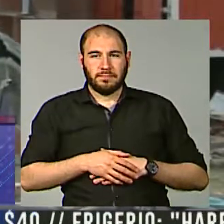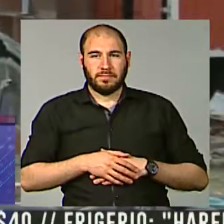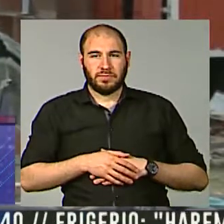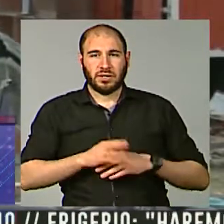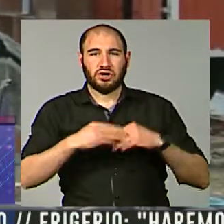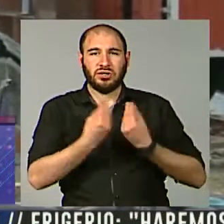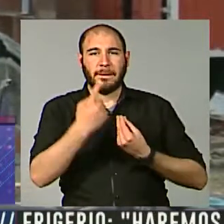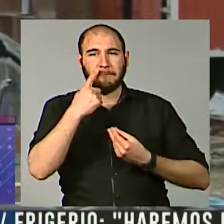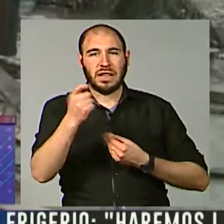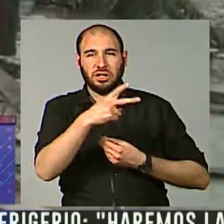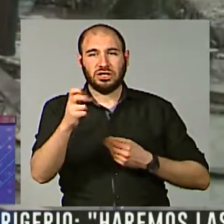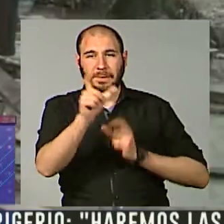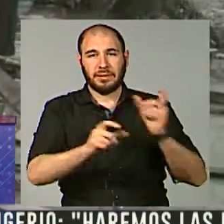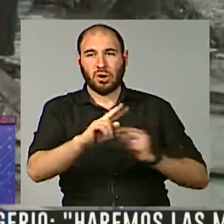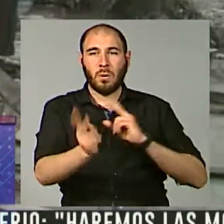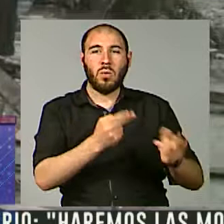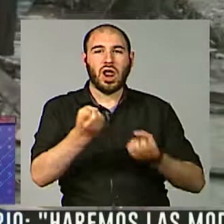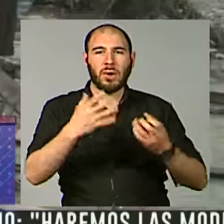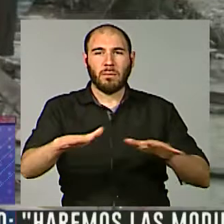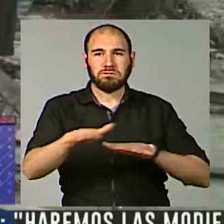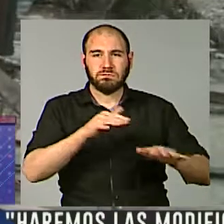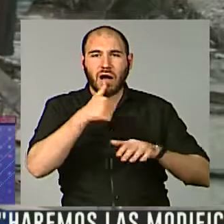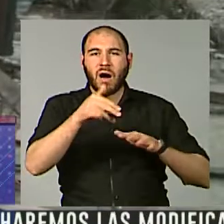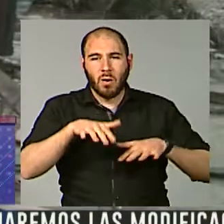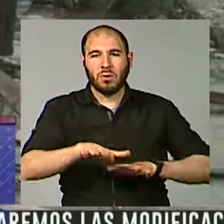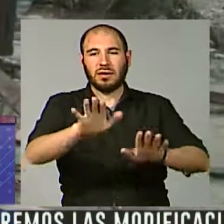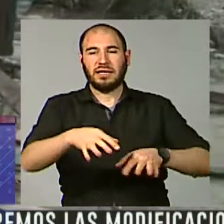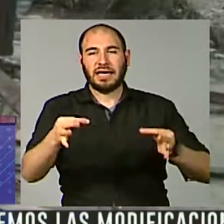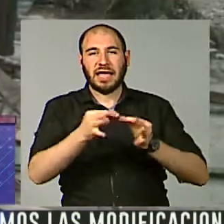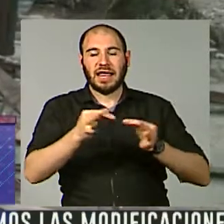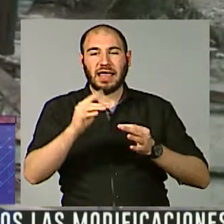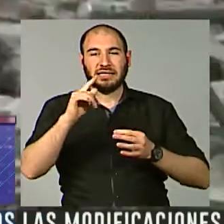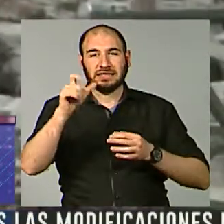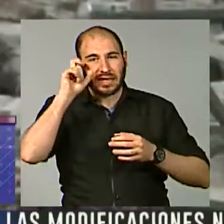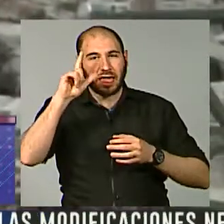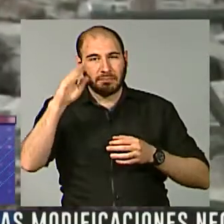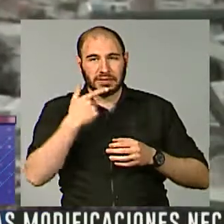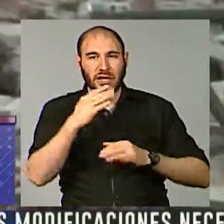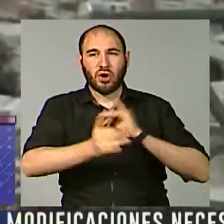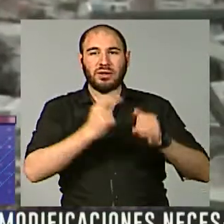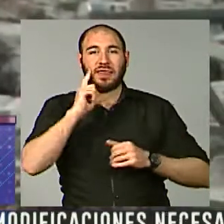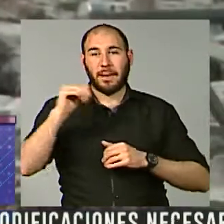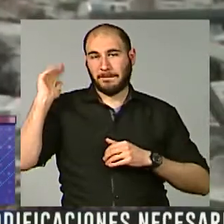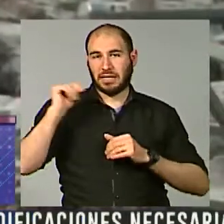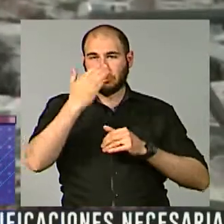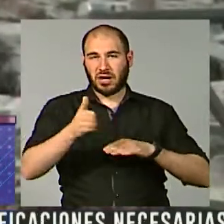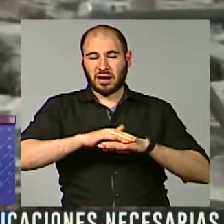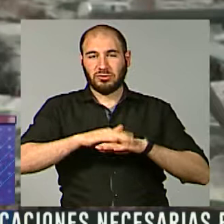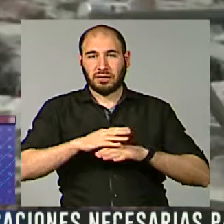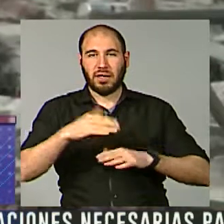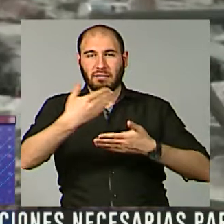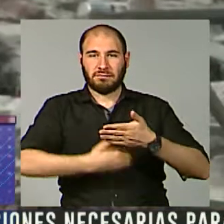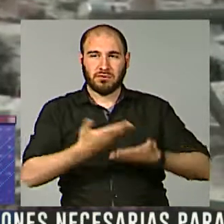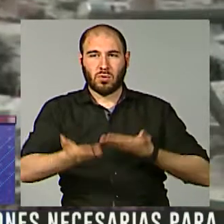Más de 1.200 personas murieron por el sismo y tsunami en la isla indonesia de Celebes, informaron el martes las autoridades al dar un